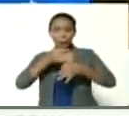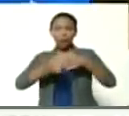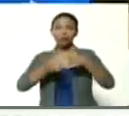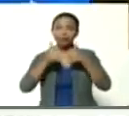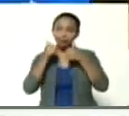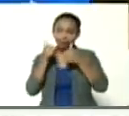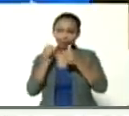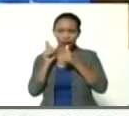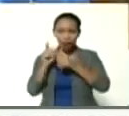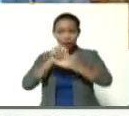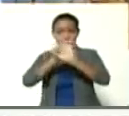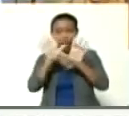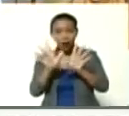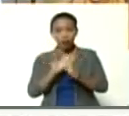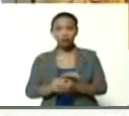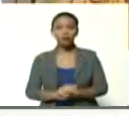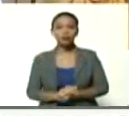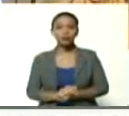Además,